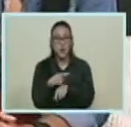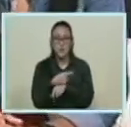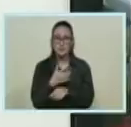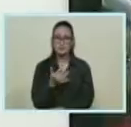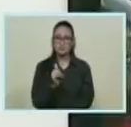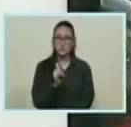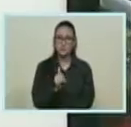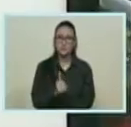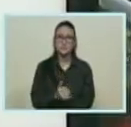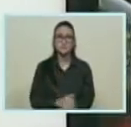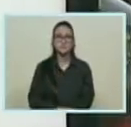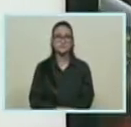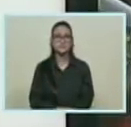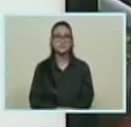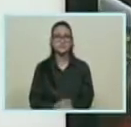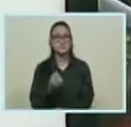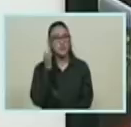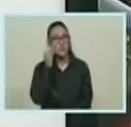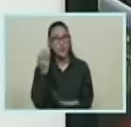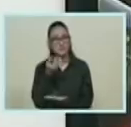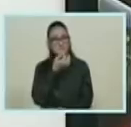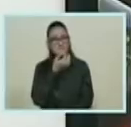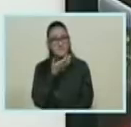gobierno, está conmigo esta belleza,